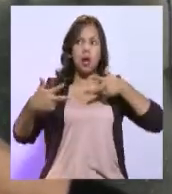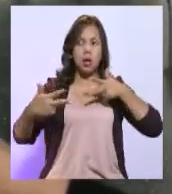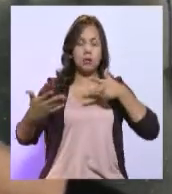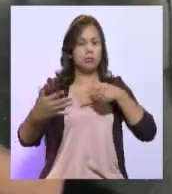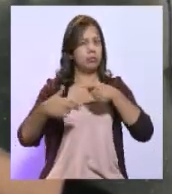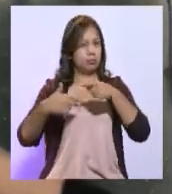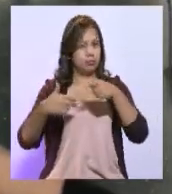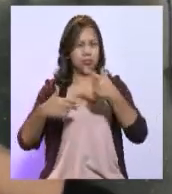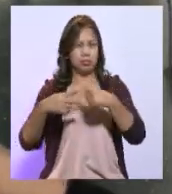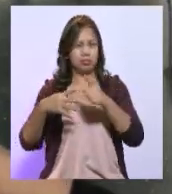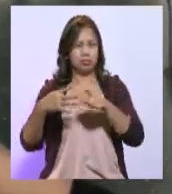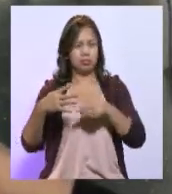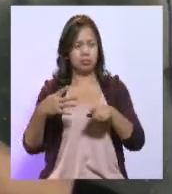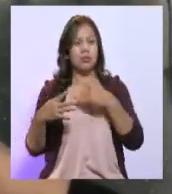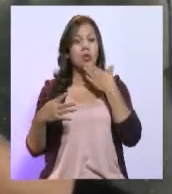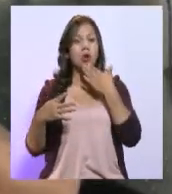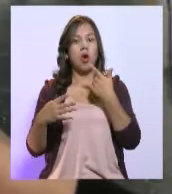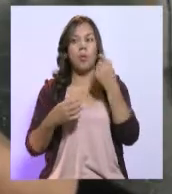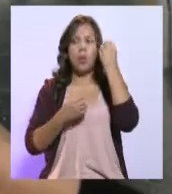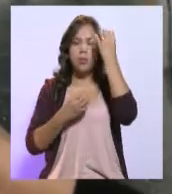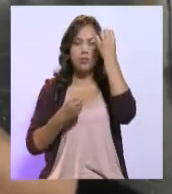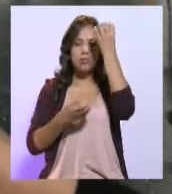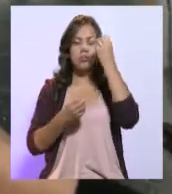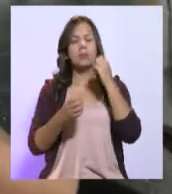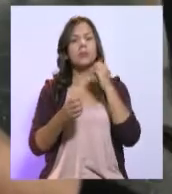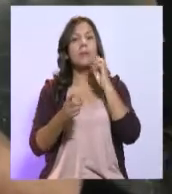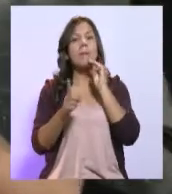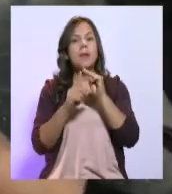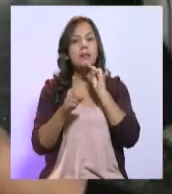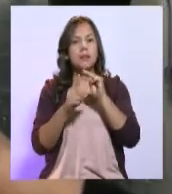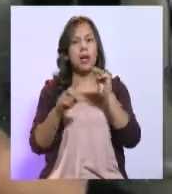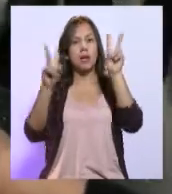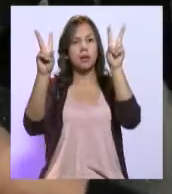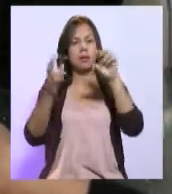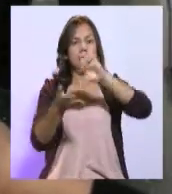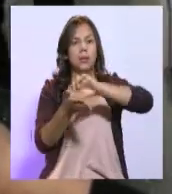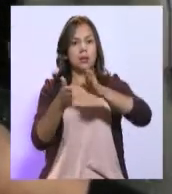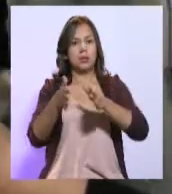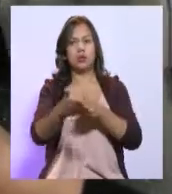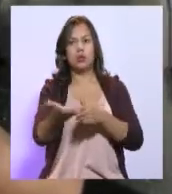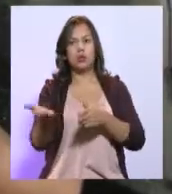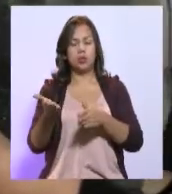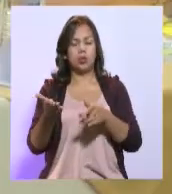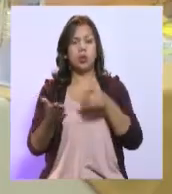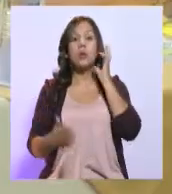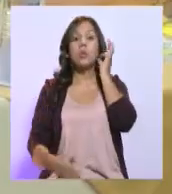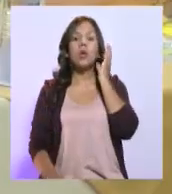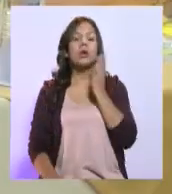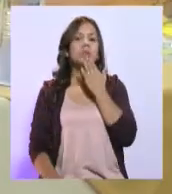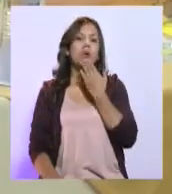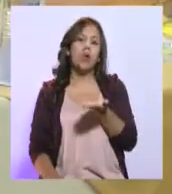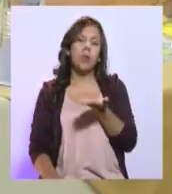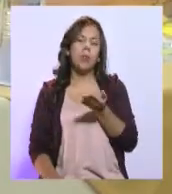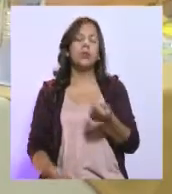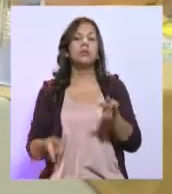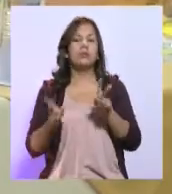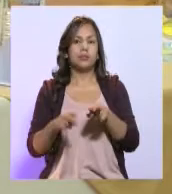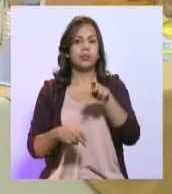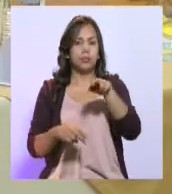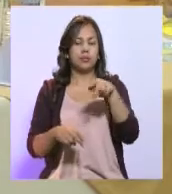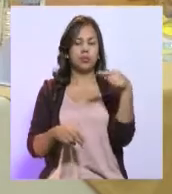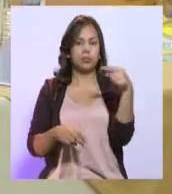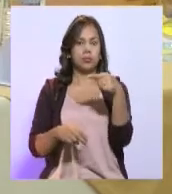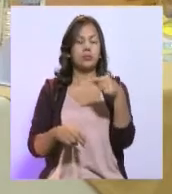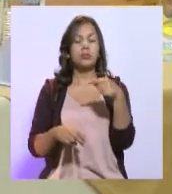sobre cómo llevan el mensaje a la ciudadanía, cómo presentan a las mujeres. Un mismo criterio compartió el